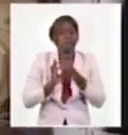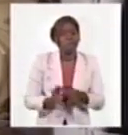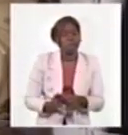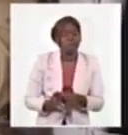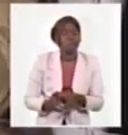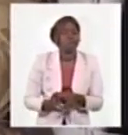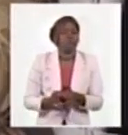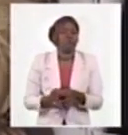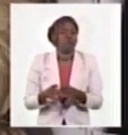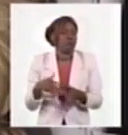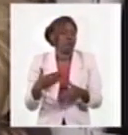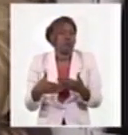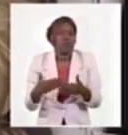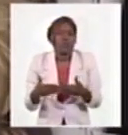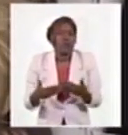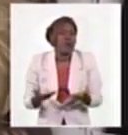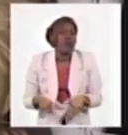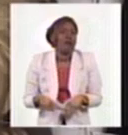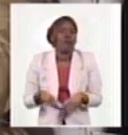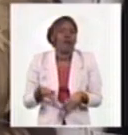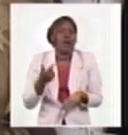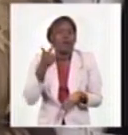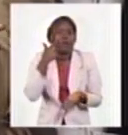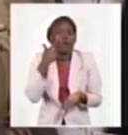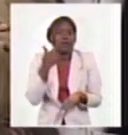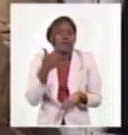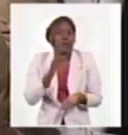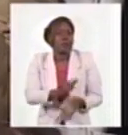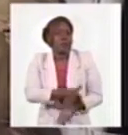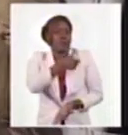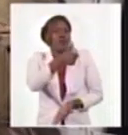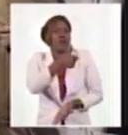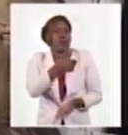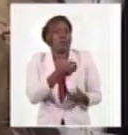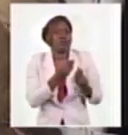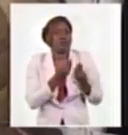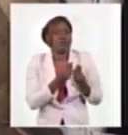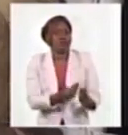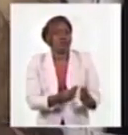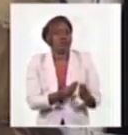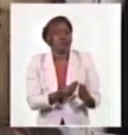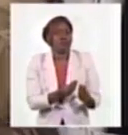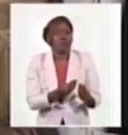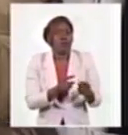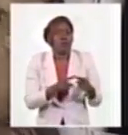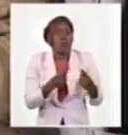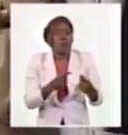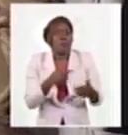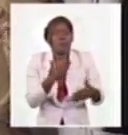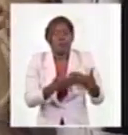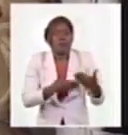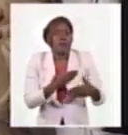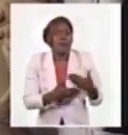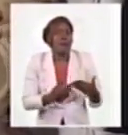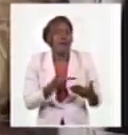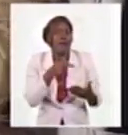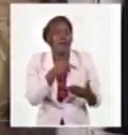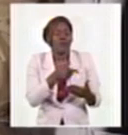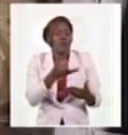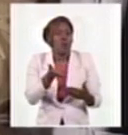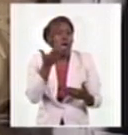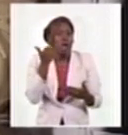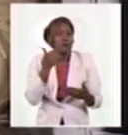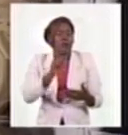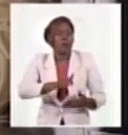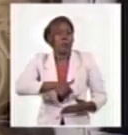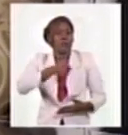de cierta manera hasta de gobernabilidad, como quedó evidenciado con el asalto al Capitolio, la gran crisis de legitimidad que